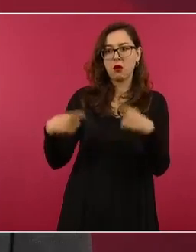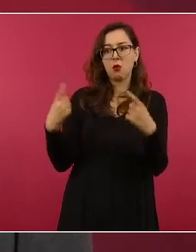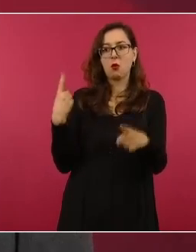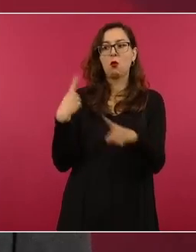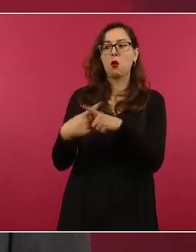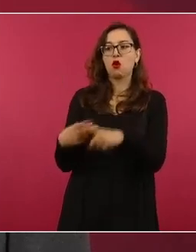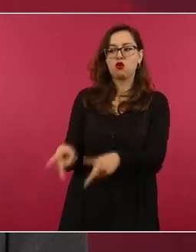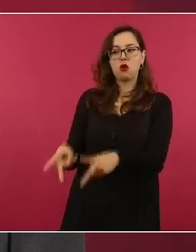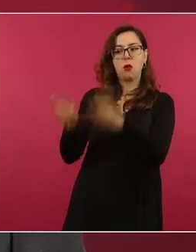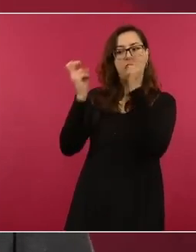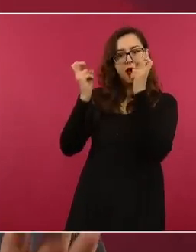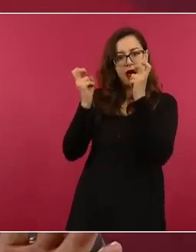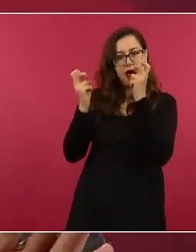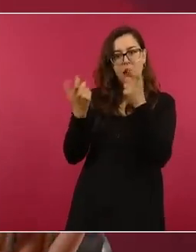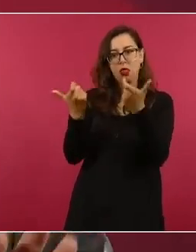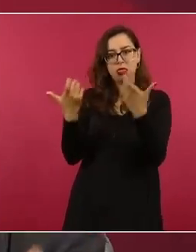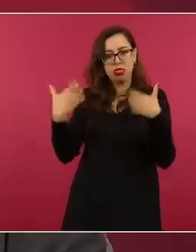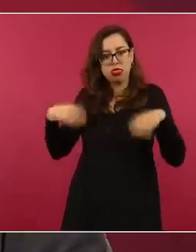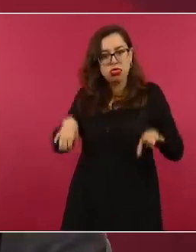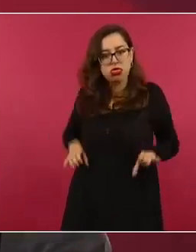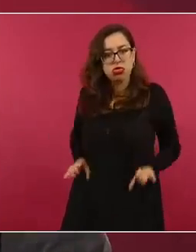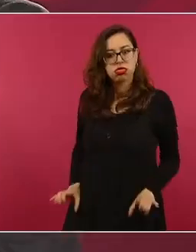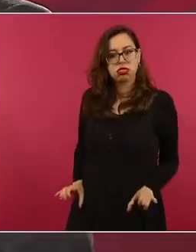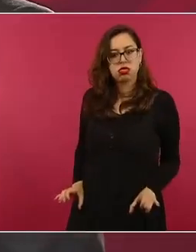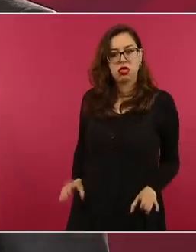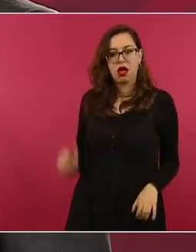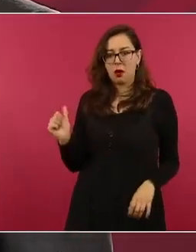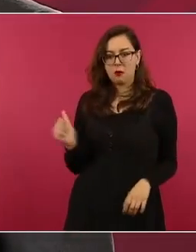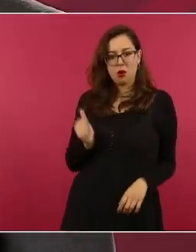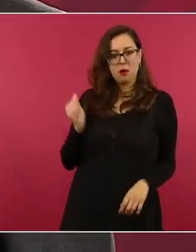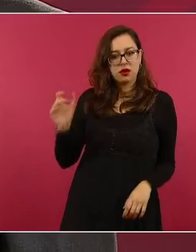del que se aprovecha